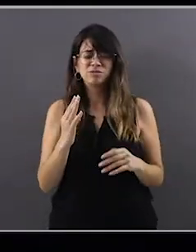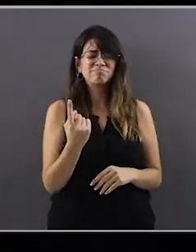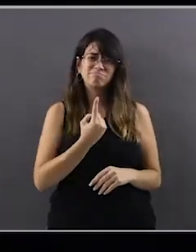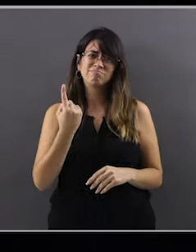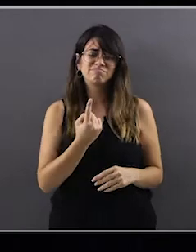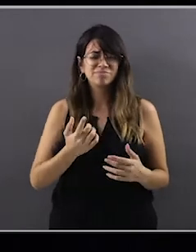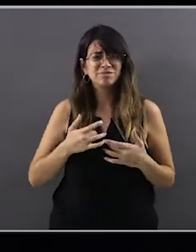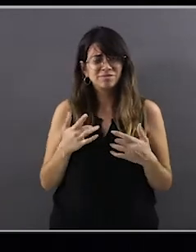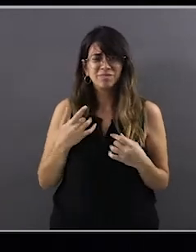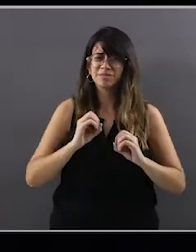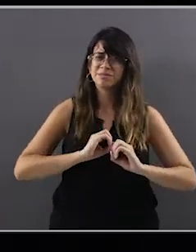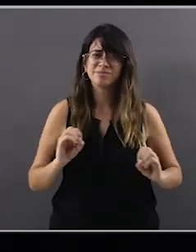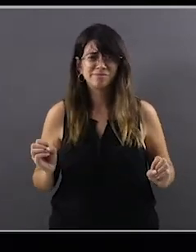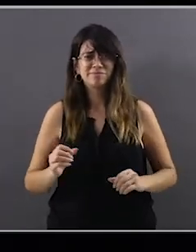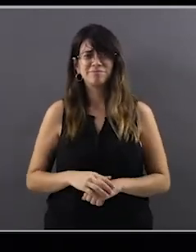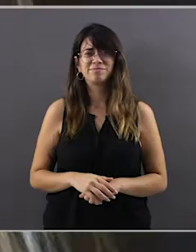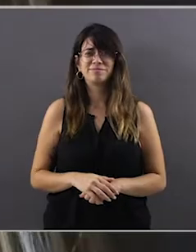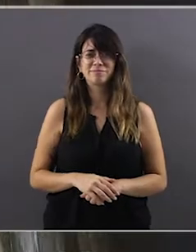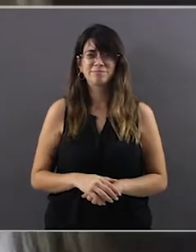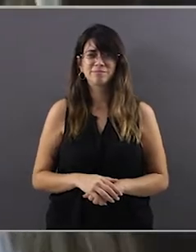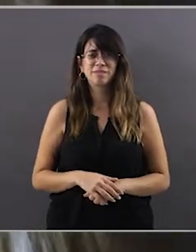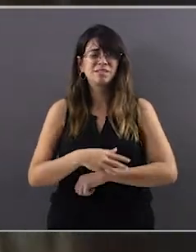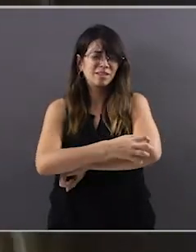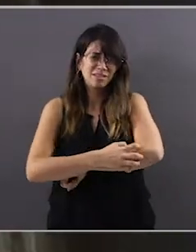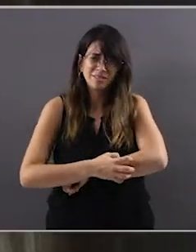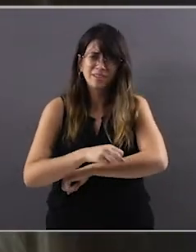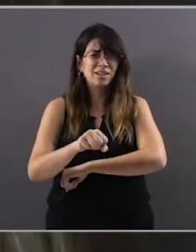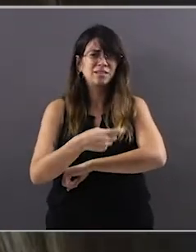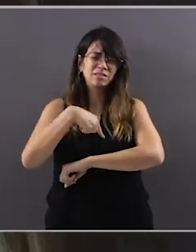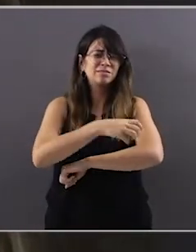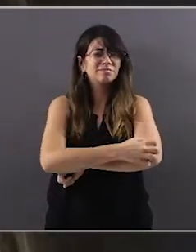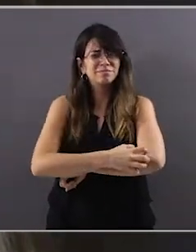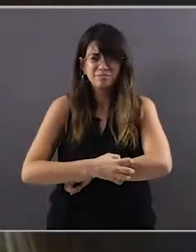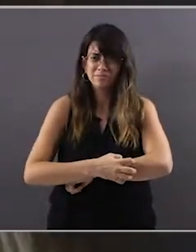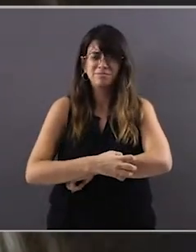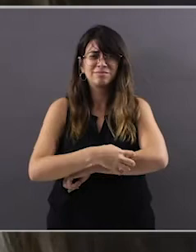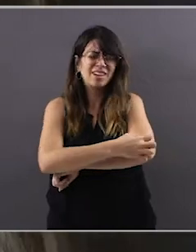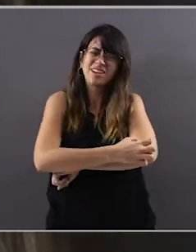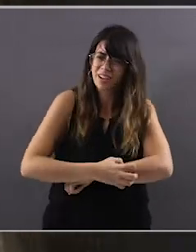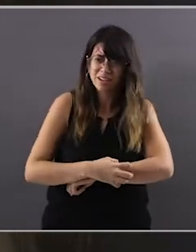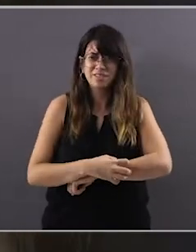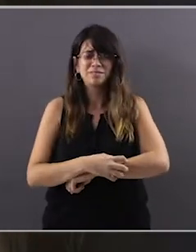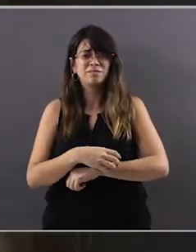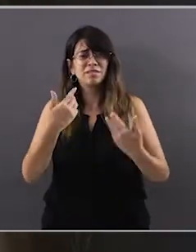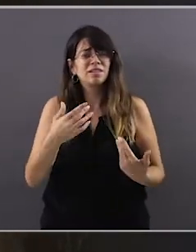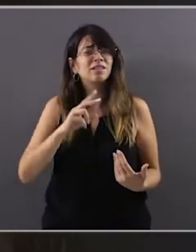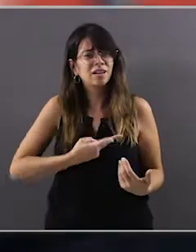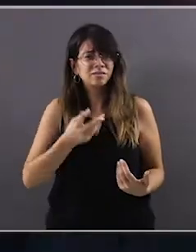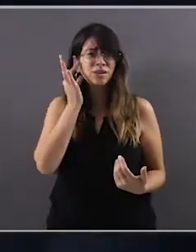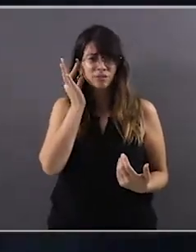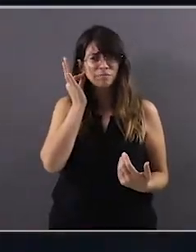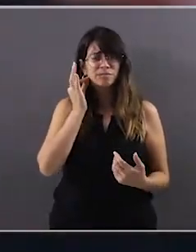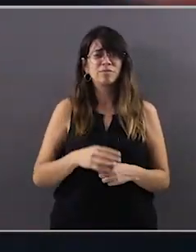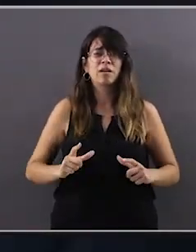solas. El vacío es el que nos abraza. Pobreza, sí, hay pobreza. Hay mucha pobreza en las chicas trans.